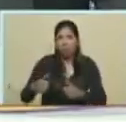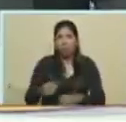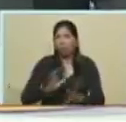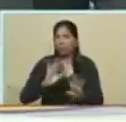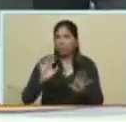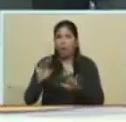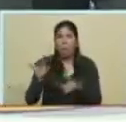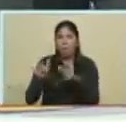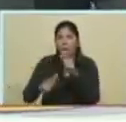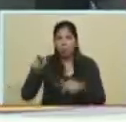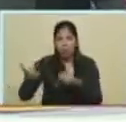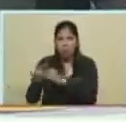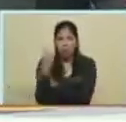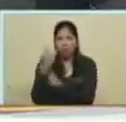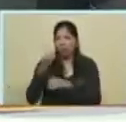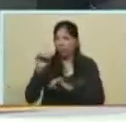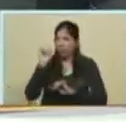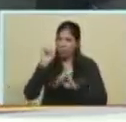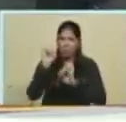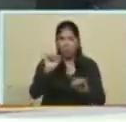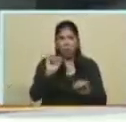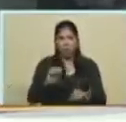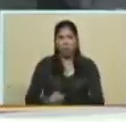los traidores.